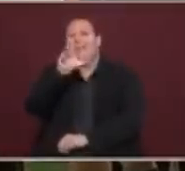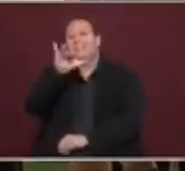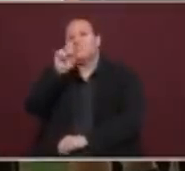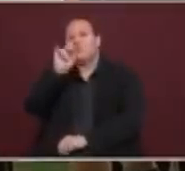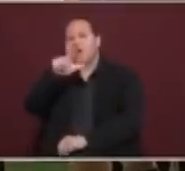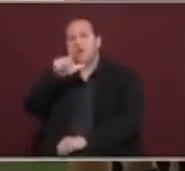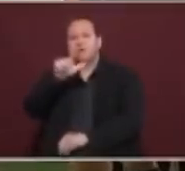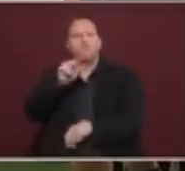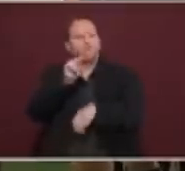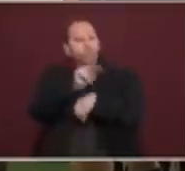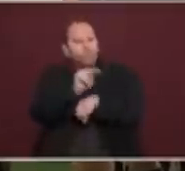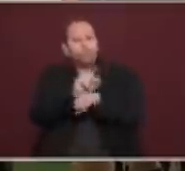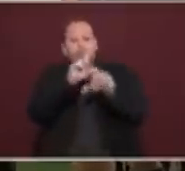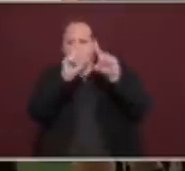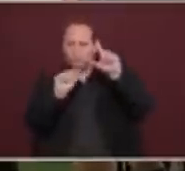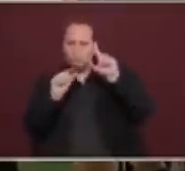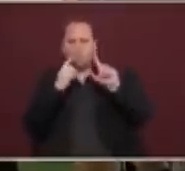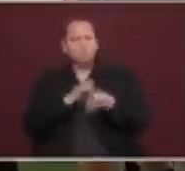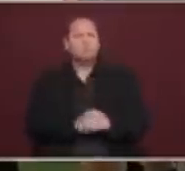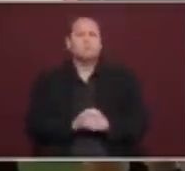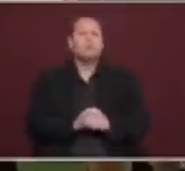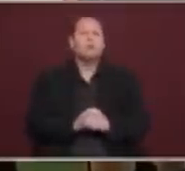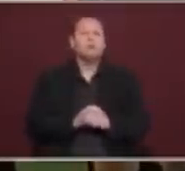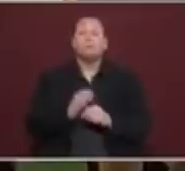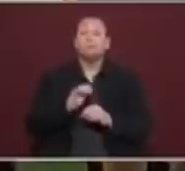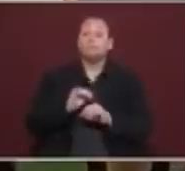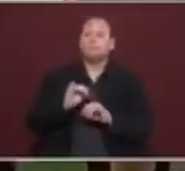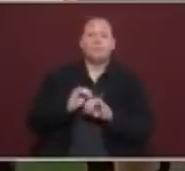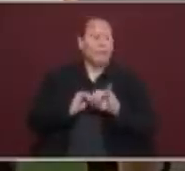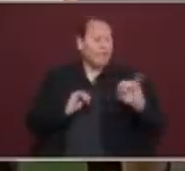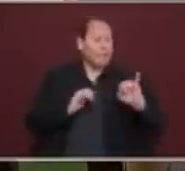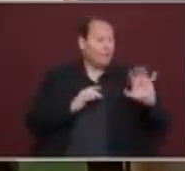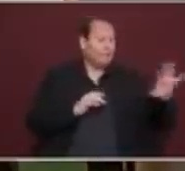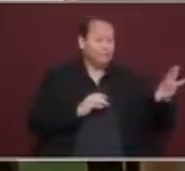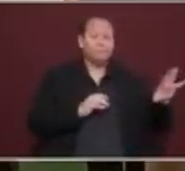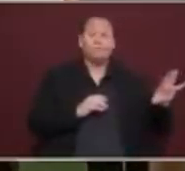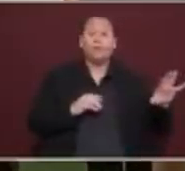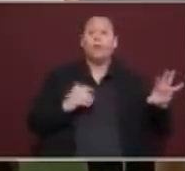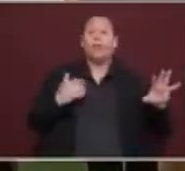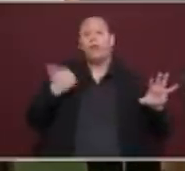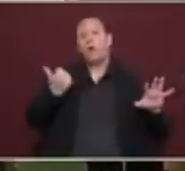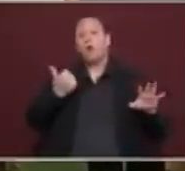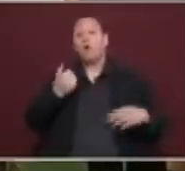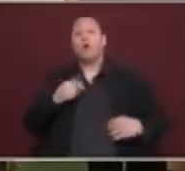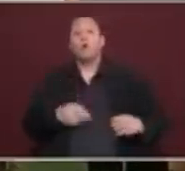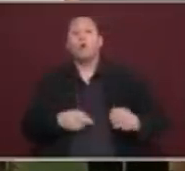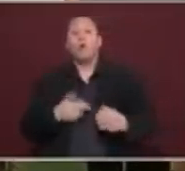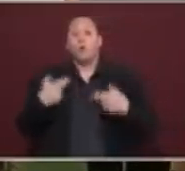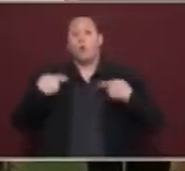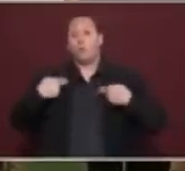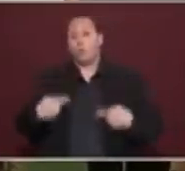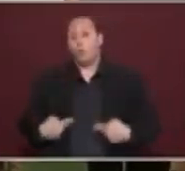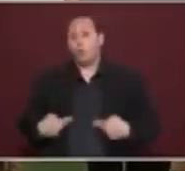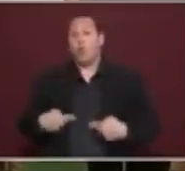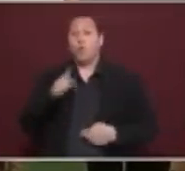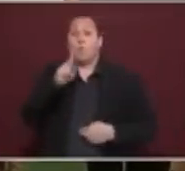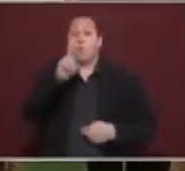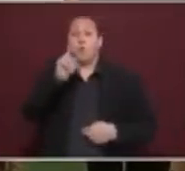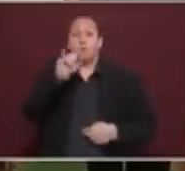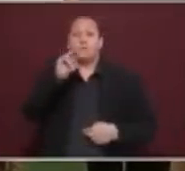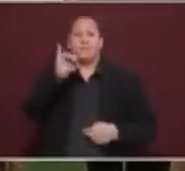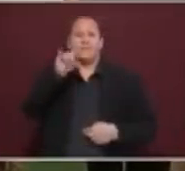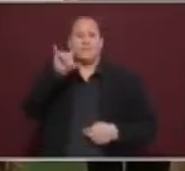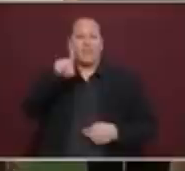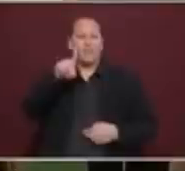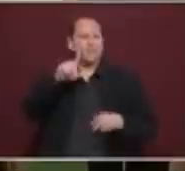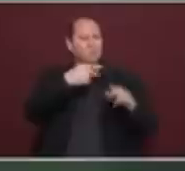regrese a su posición y del mirado izquierdo es el uniforme de proximidad un uniforme que estará